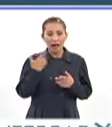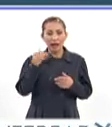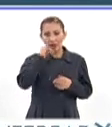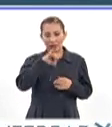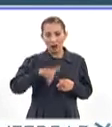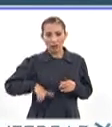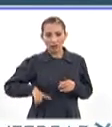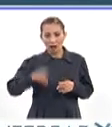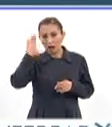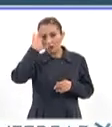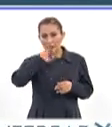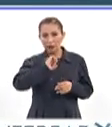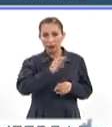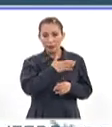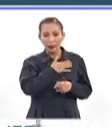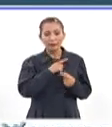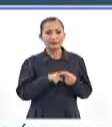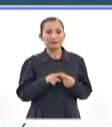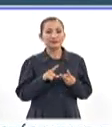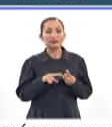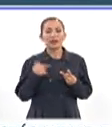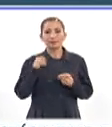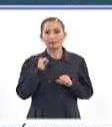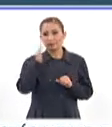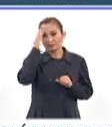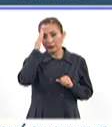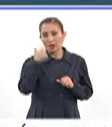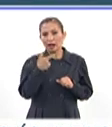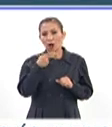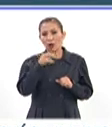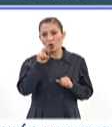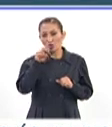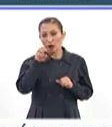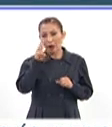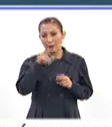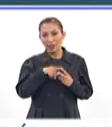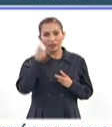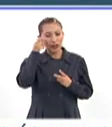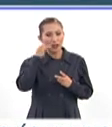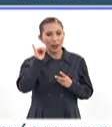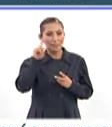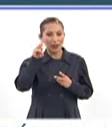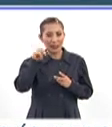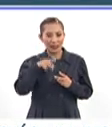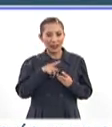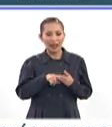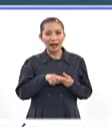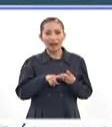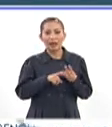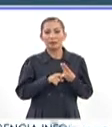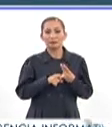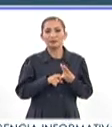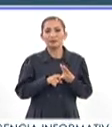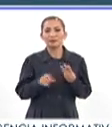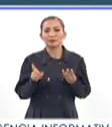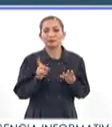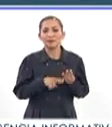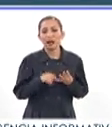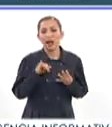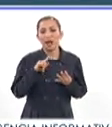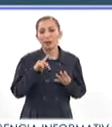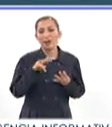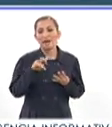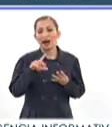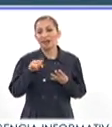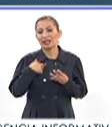la jefa de gobierno Claudia Sheinbaum, al rector Enrique Graue, al director del Politécnico Mario Alberto Rodríguez Casas, a